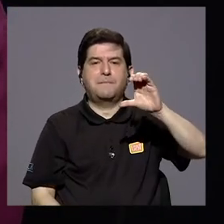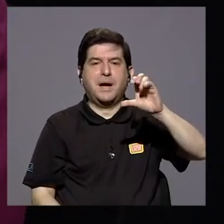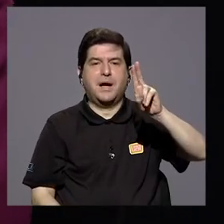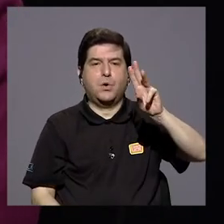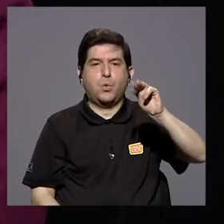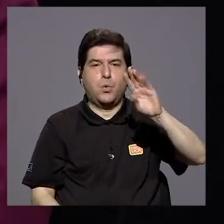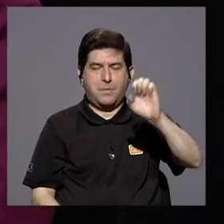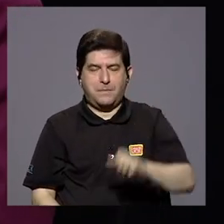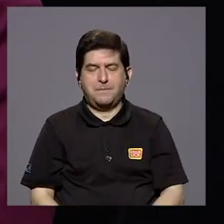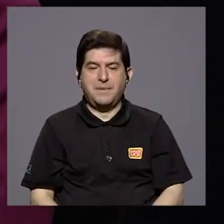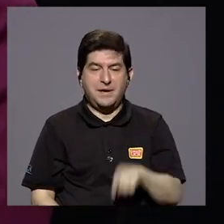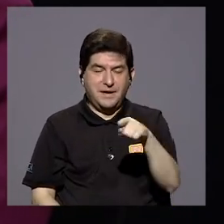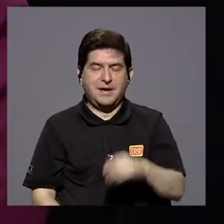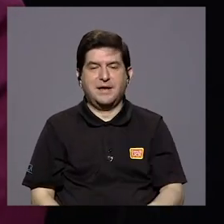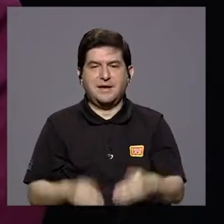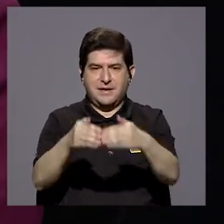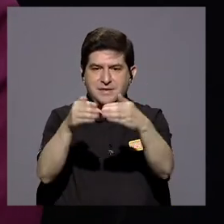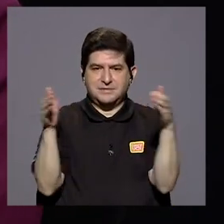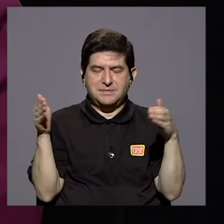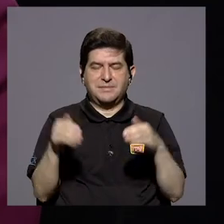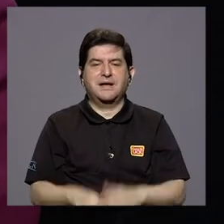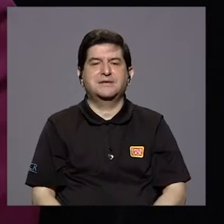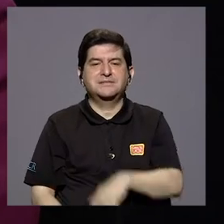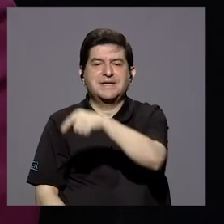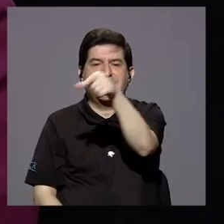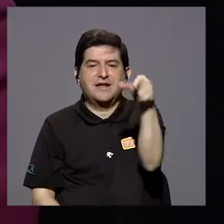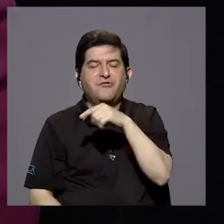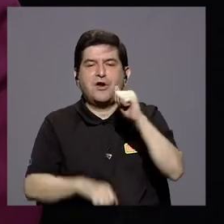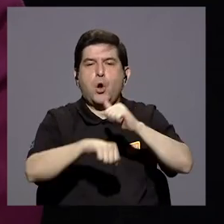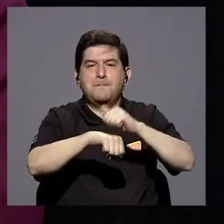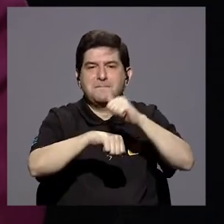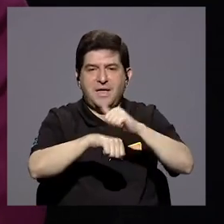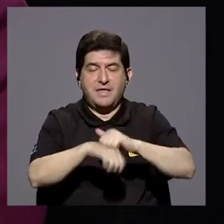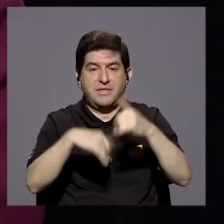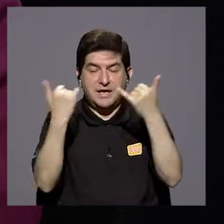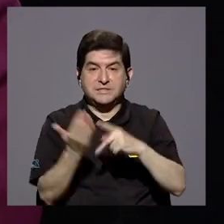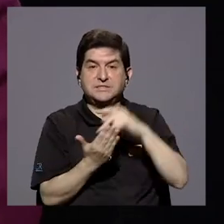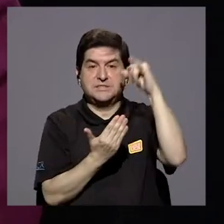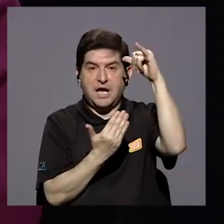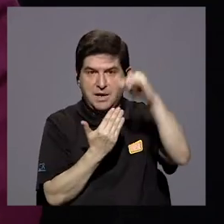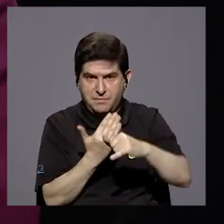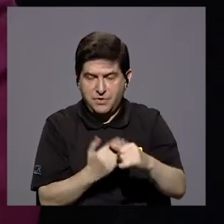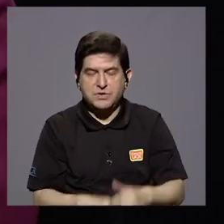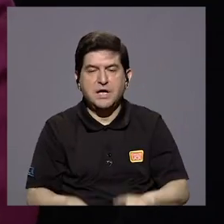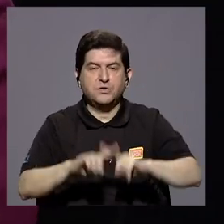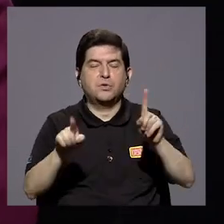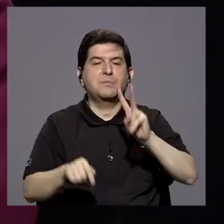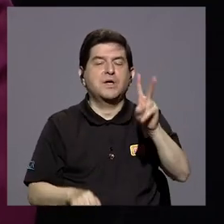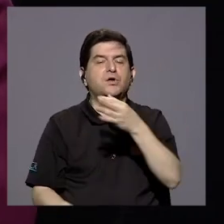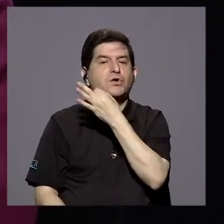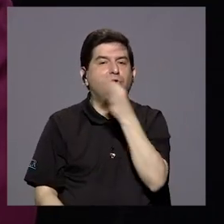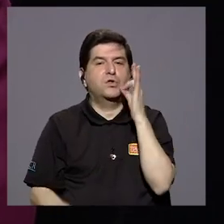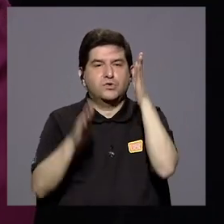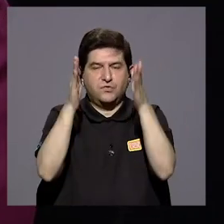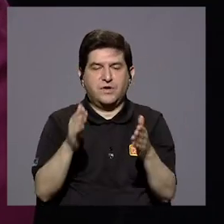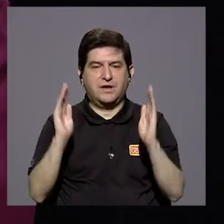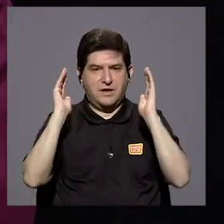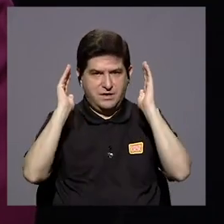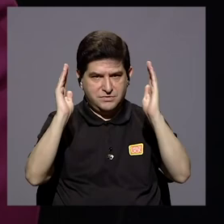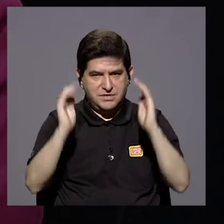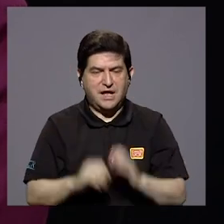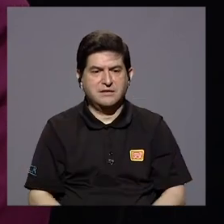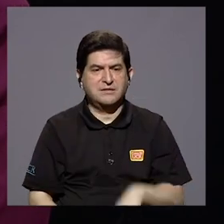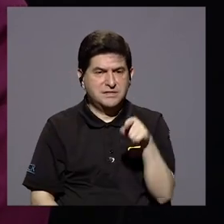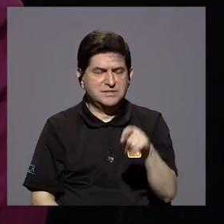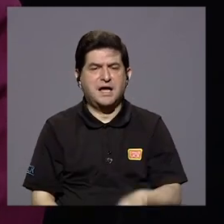realidad se llama el embalse Río Piedras, que ya es ley de la República. Lo que pasa es que dos finqueros muy grandes,